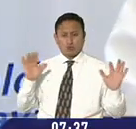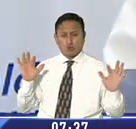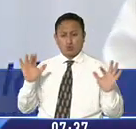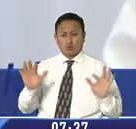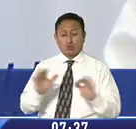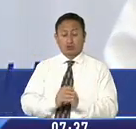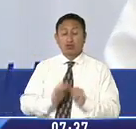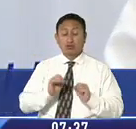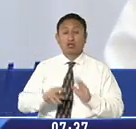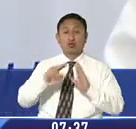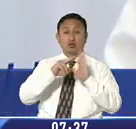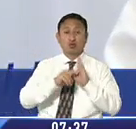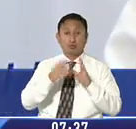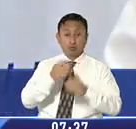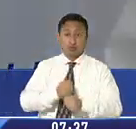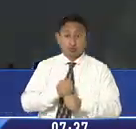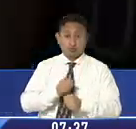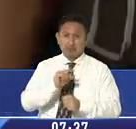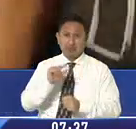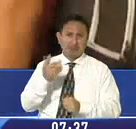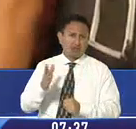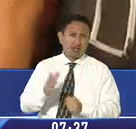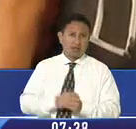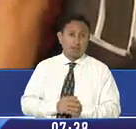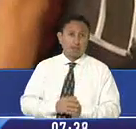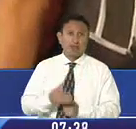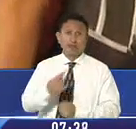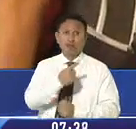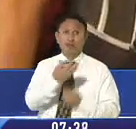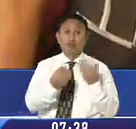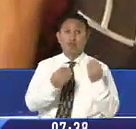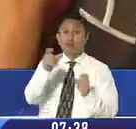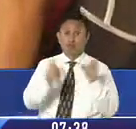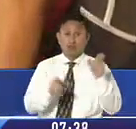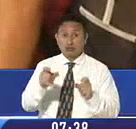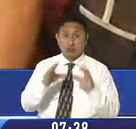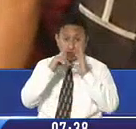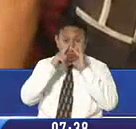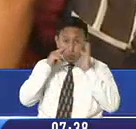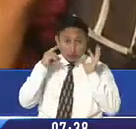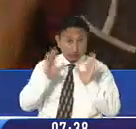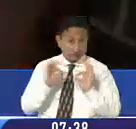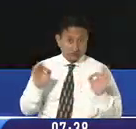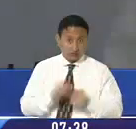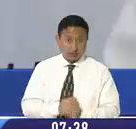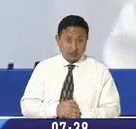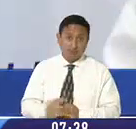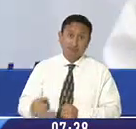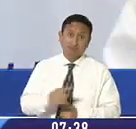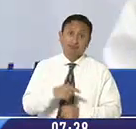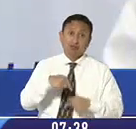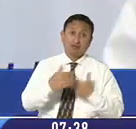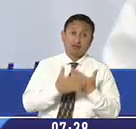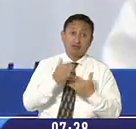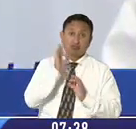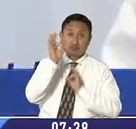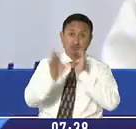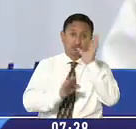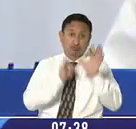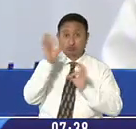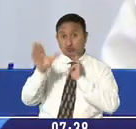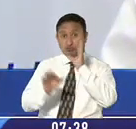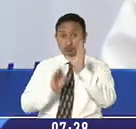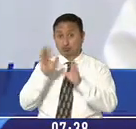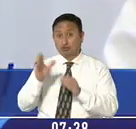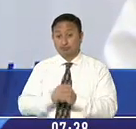medidas de bioprotección y bioseguridad porque donde hay aglomeración las personas no lo cumplen, entonces se está favoreciendo la transmisión del virus. Y por eso es que después